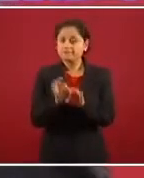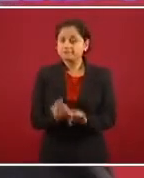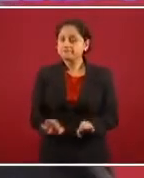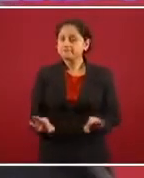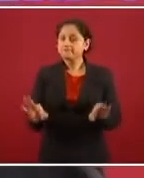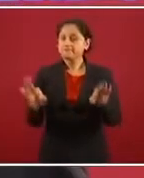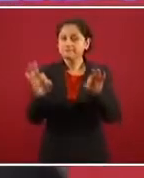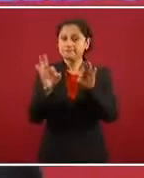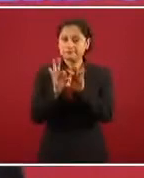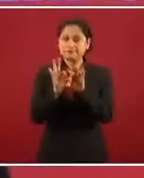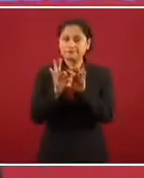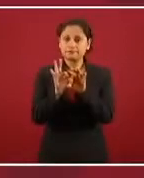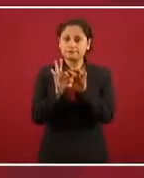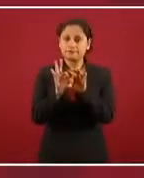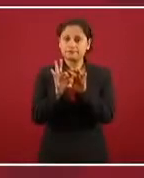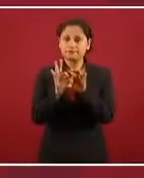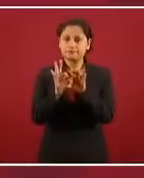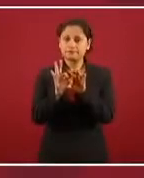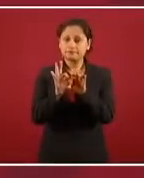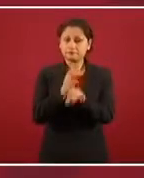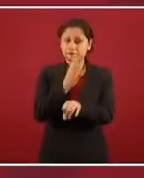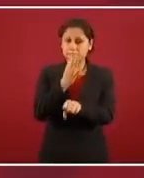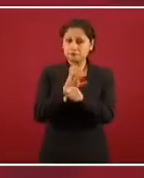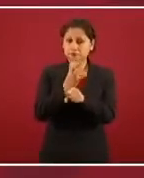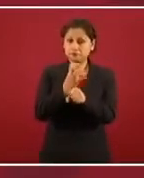el hacer valer la cuarta transformación.